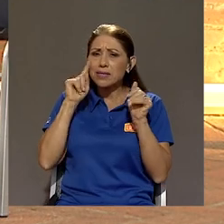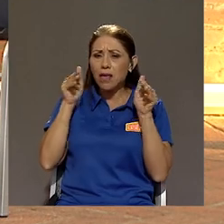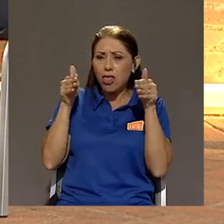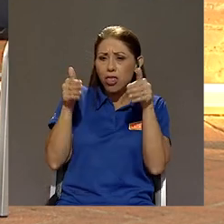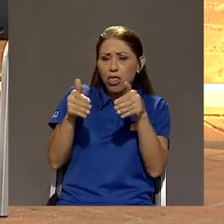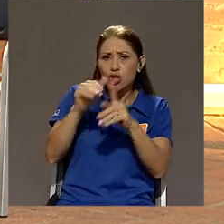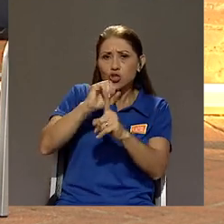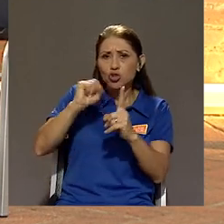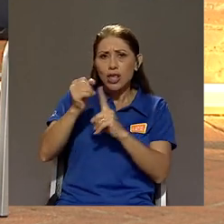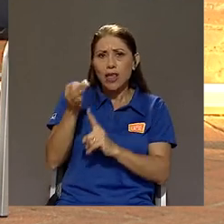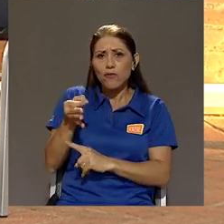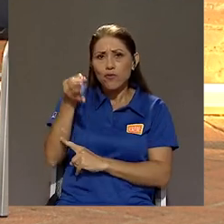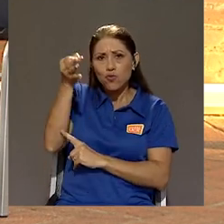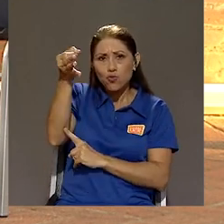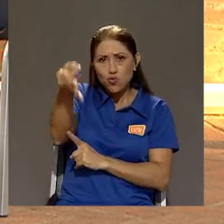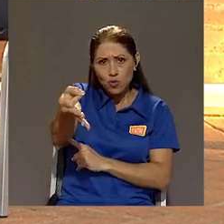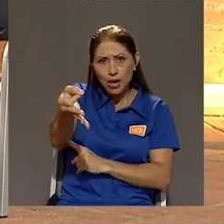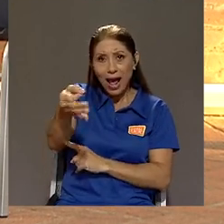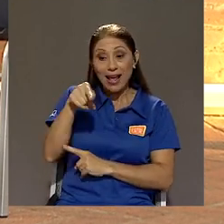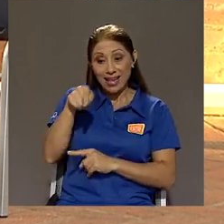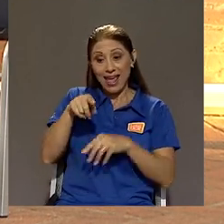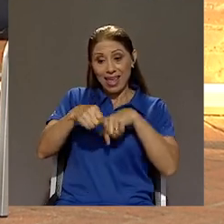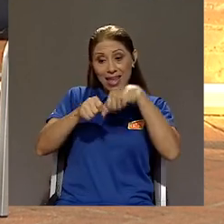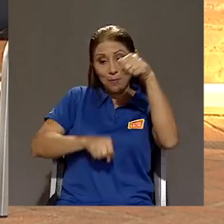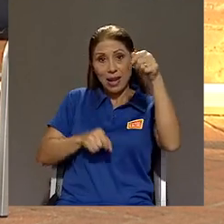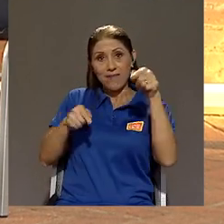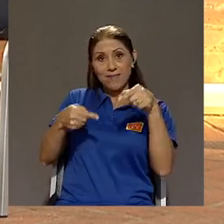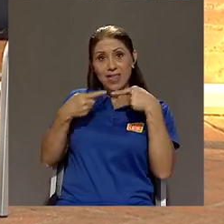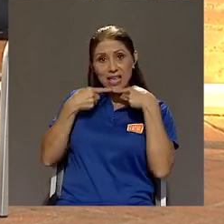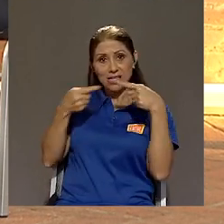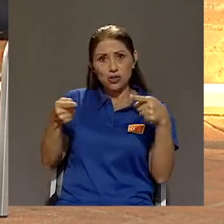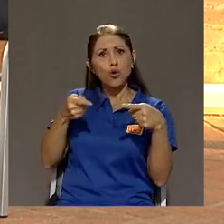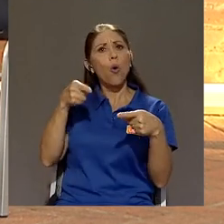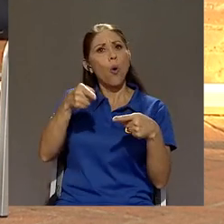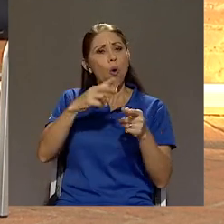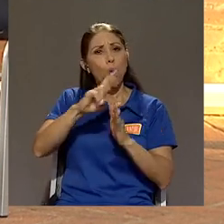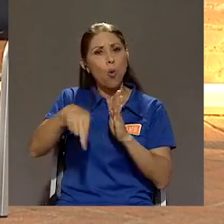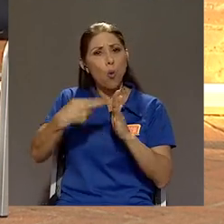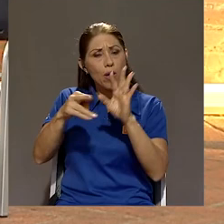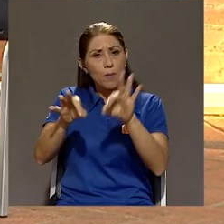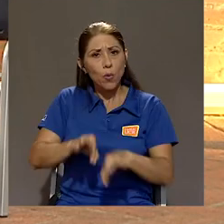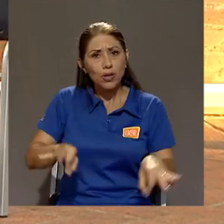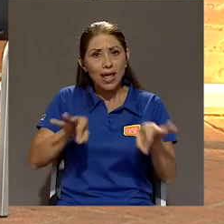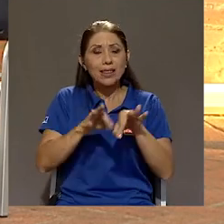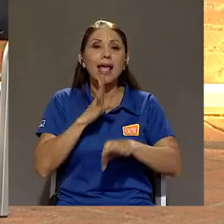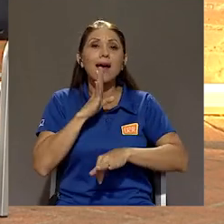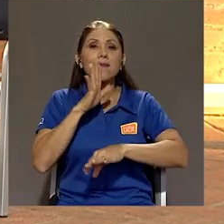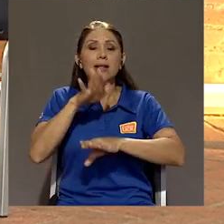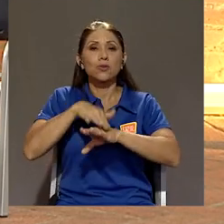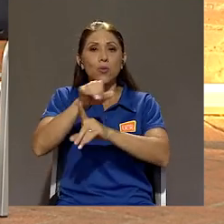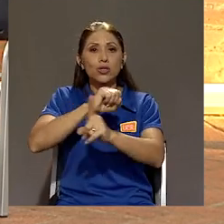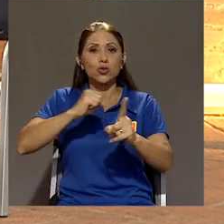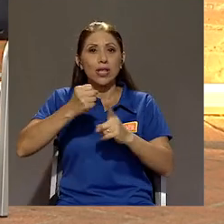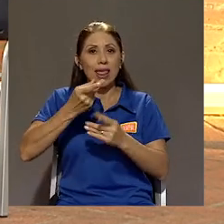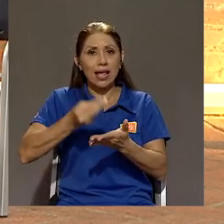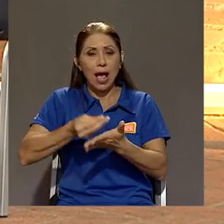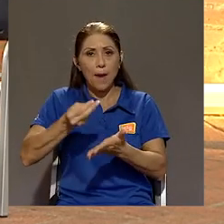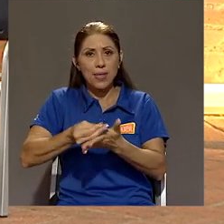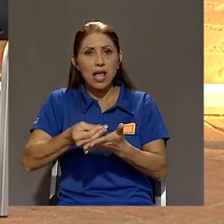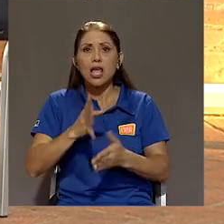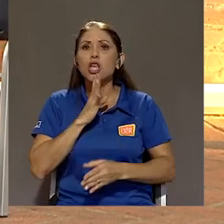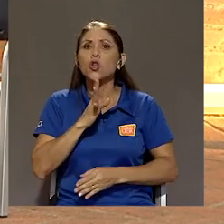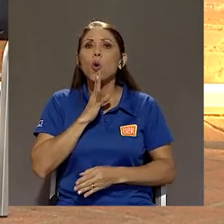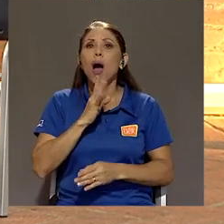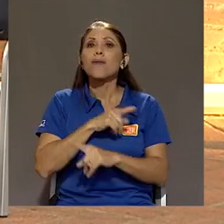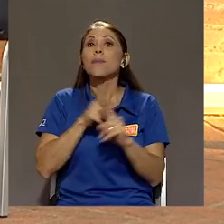sociedad futura que en el manifiesto sí juega un lugar importante, ¿no? Habla de la sociedad capitalista y lo